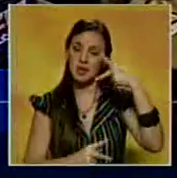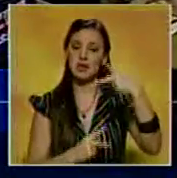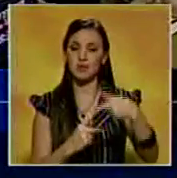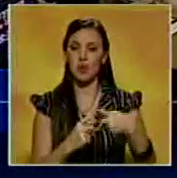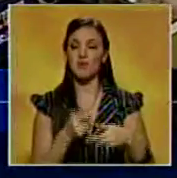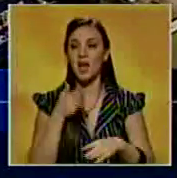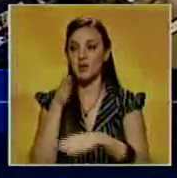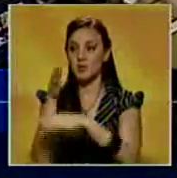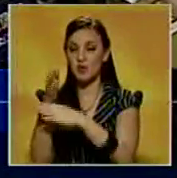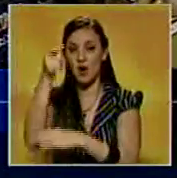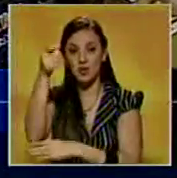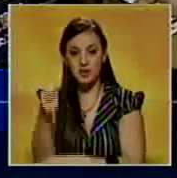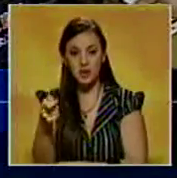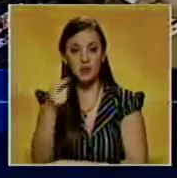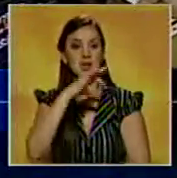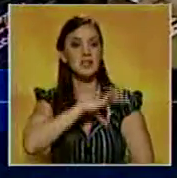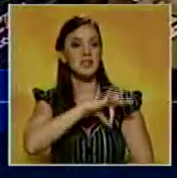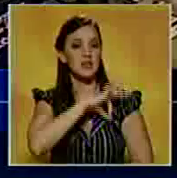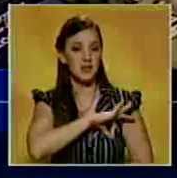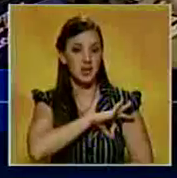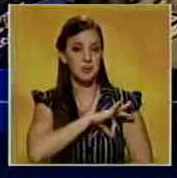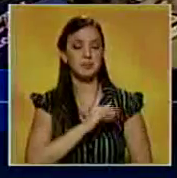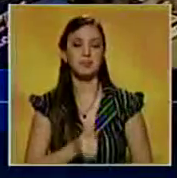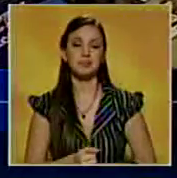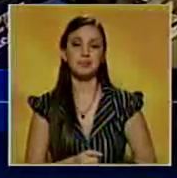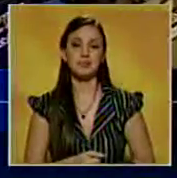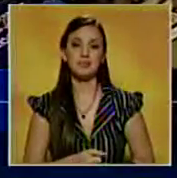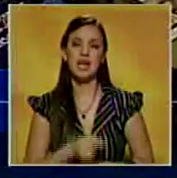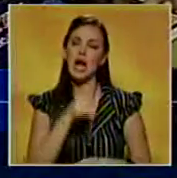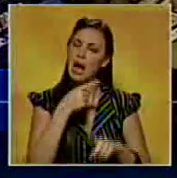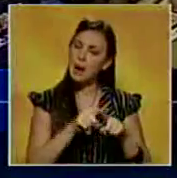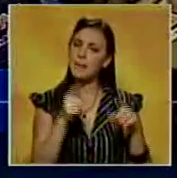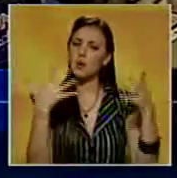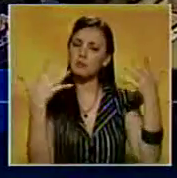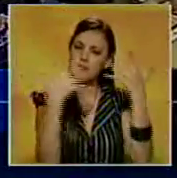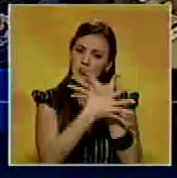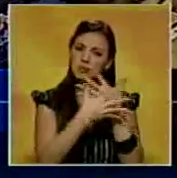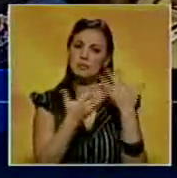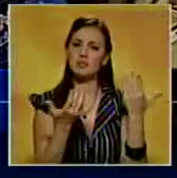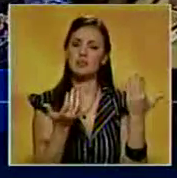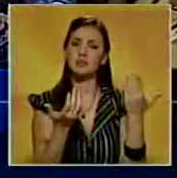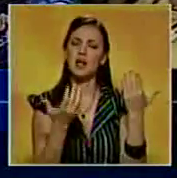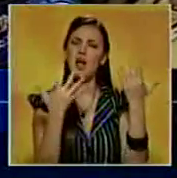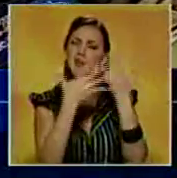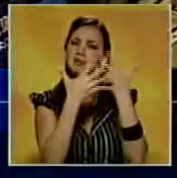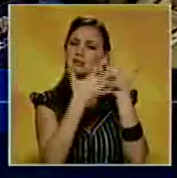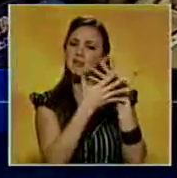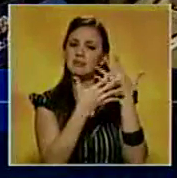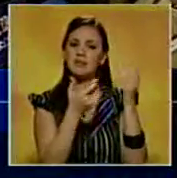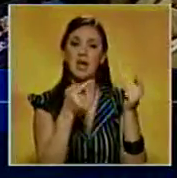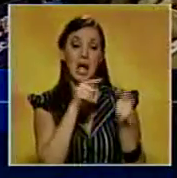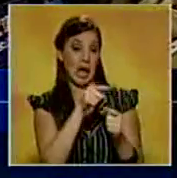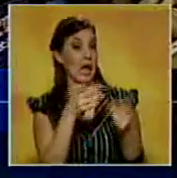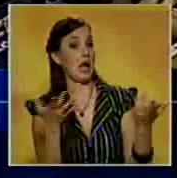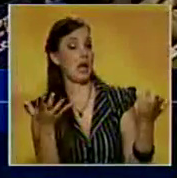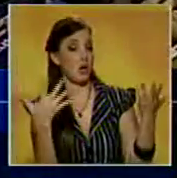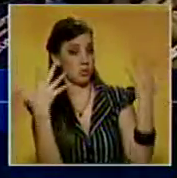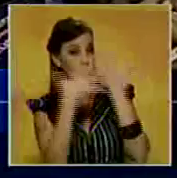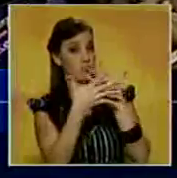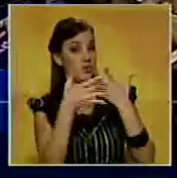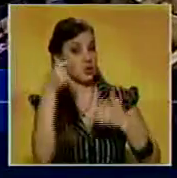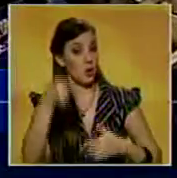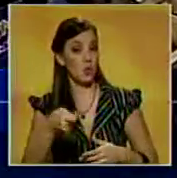un tribunal civil. Entonces, frente a esa confusión, requerimos una confusión en el plano